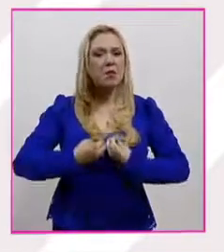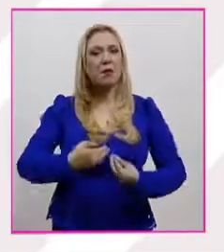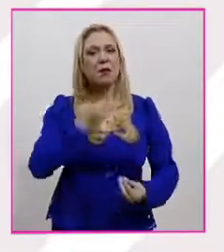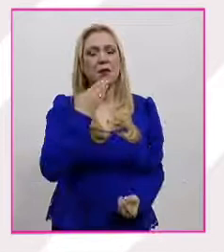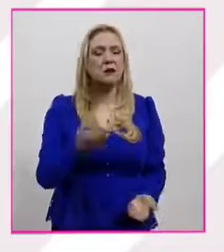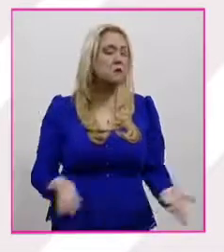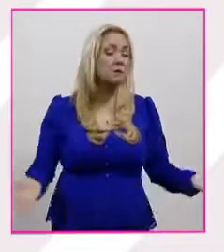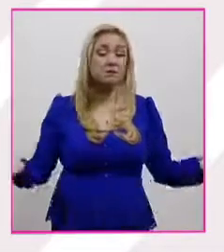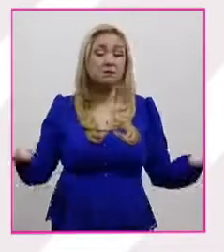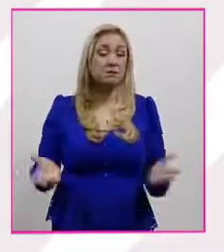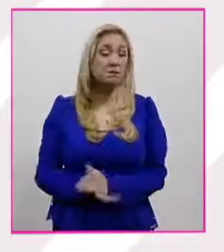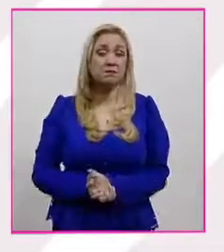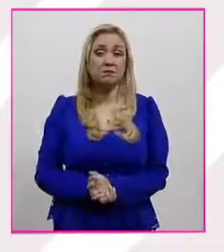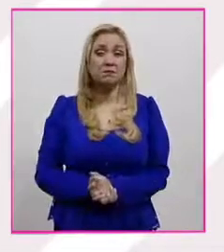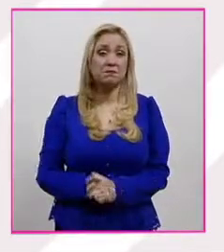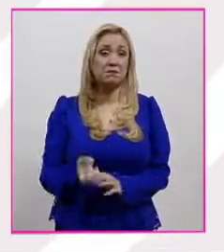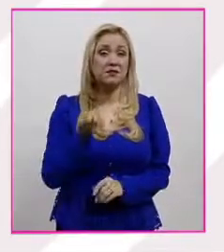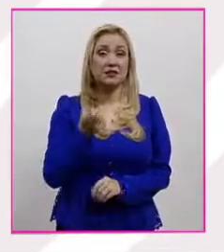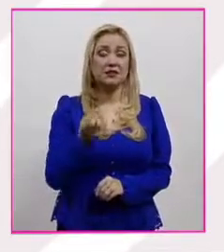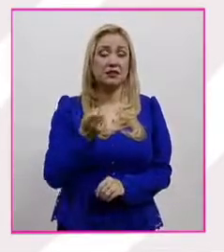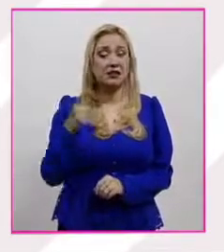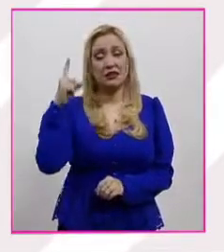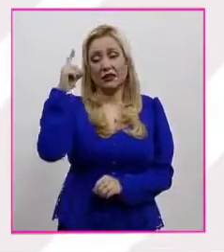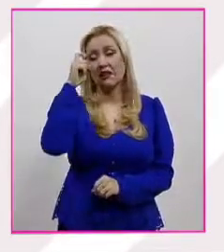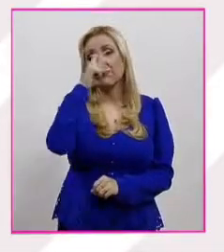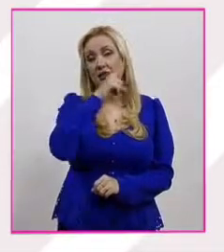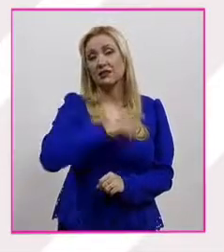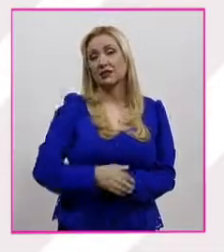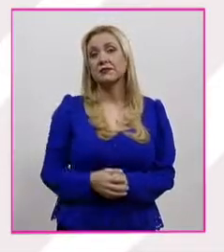Y hasta aquí dejaría mi participación para seguir el diálogo.